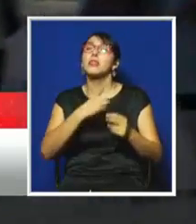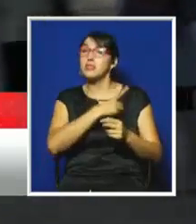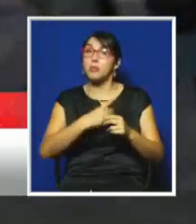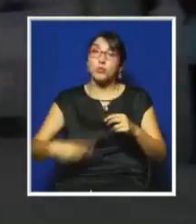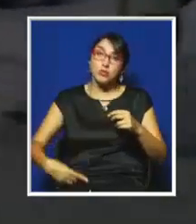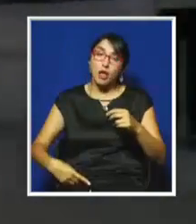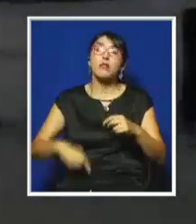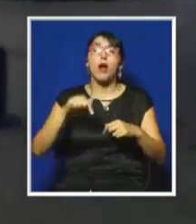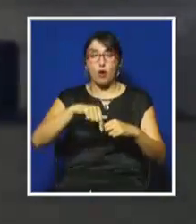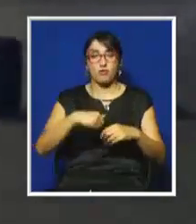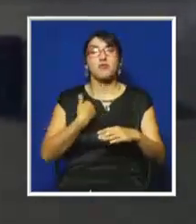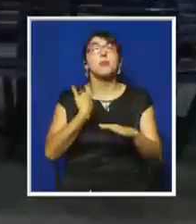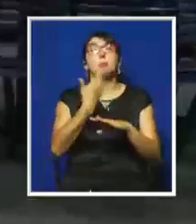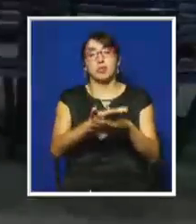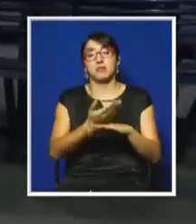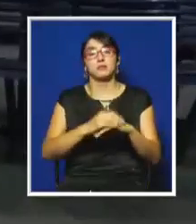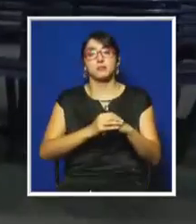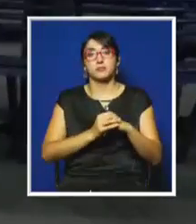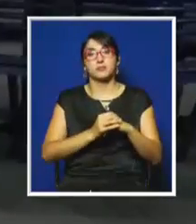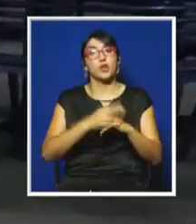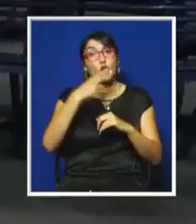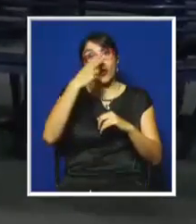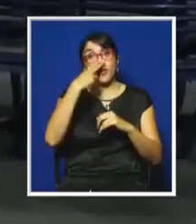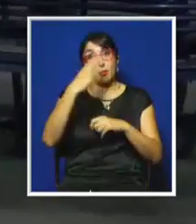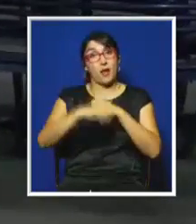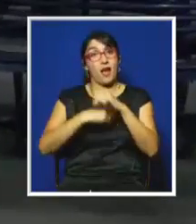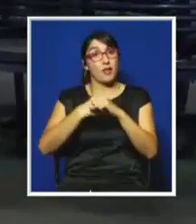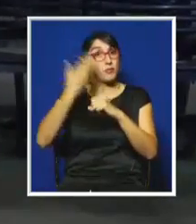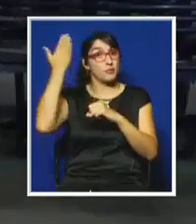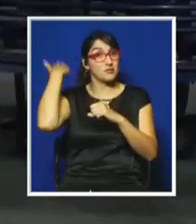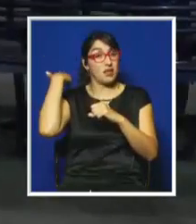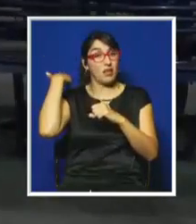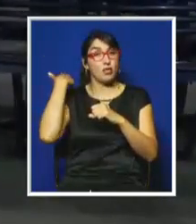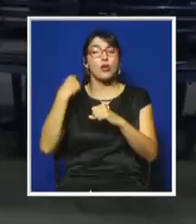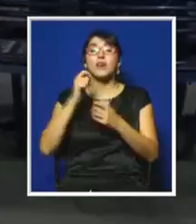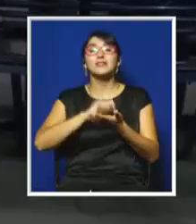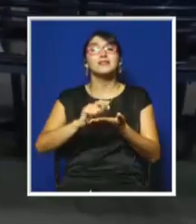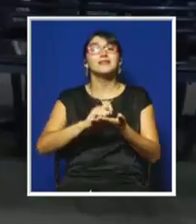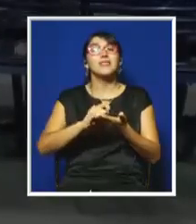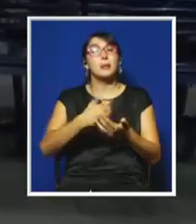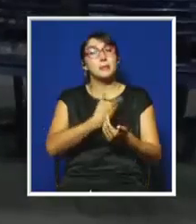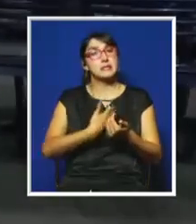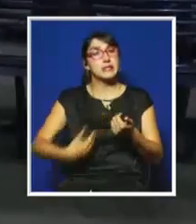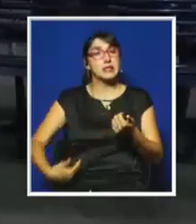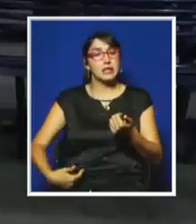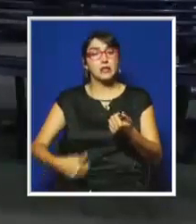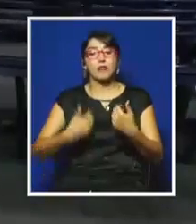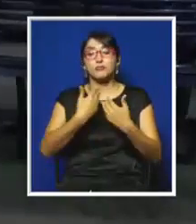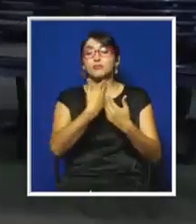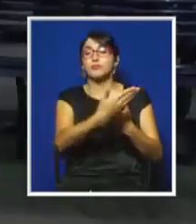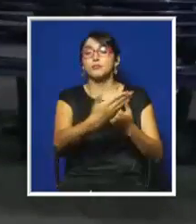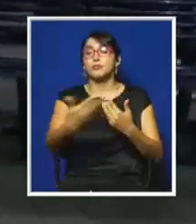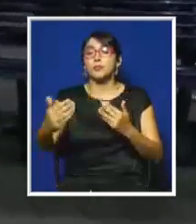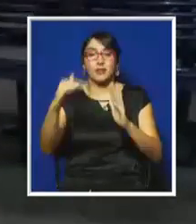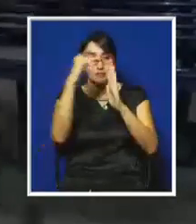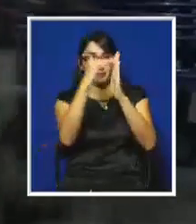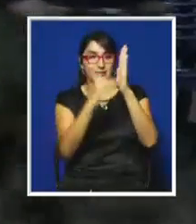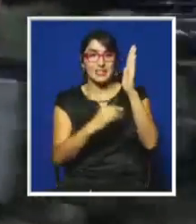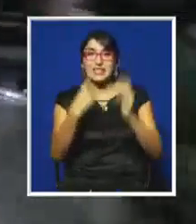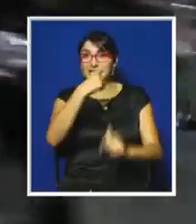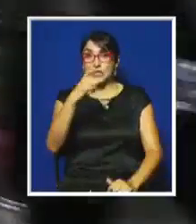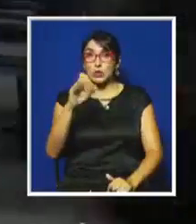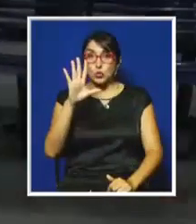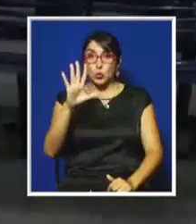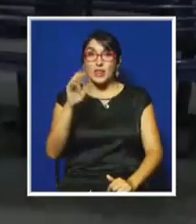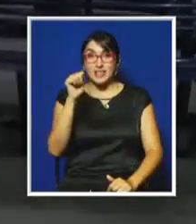su momento lo vamos a pedir. Cabe señalar que en noviembre del año pasado, la Secretaría General de la Presidencia entregó a los partidos políticos un listado de